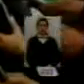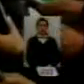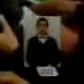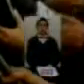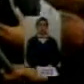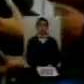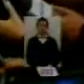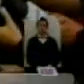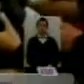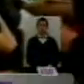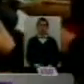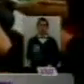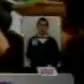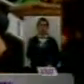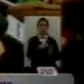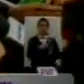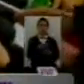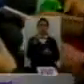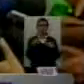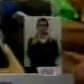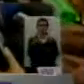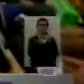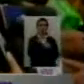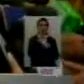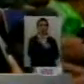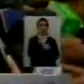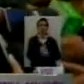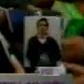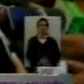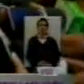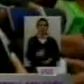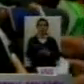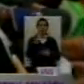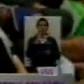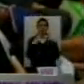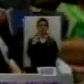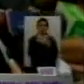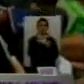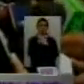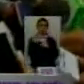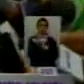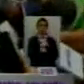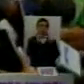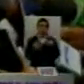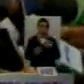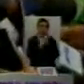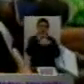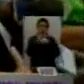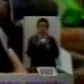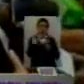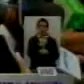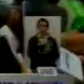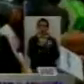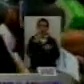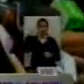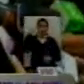Podamos implementar 6 meses de trabajo de forma urgente. Esas 6 meses de trabajo nos van a permitir complementarnos con el